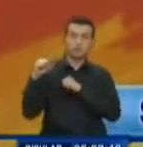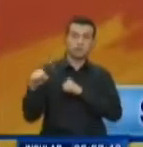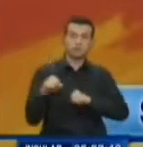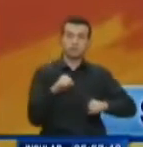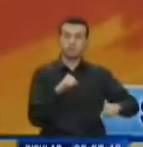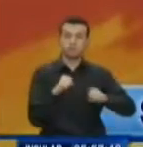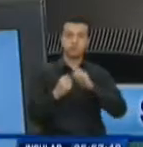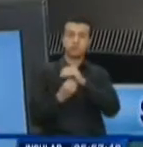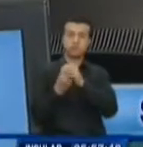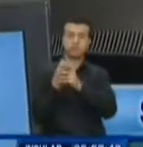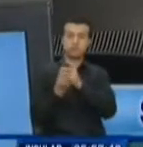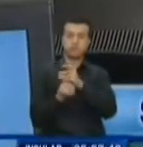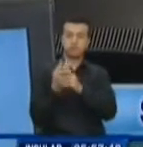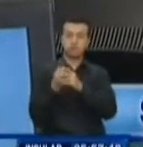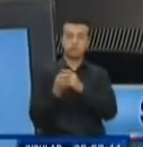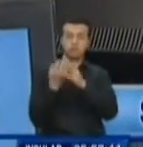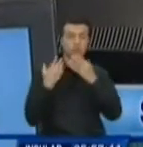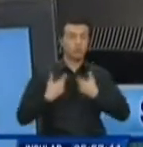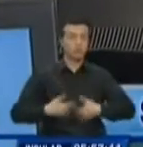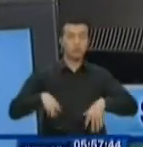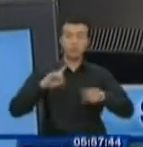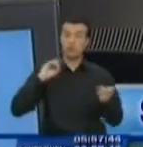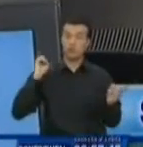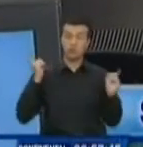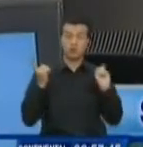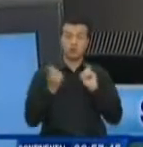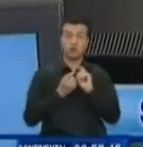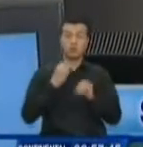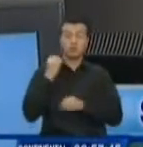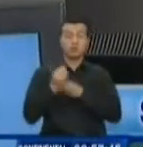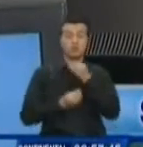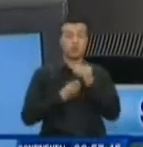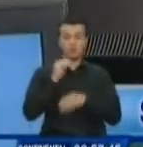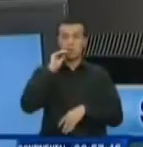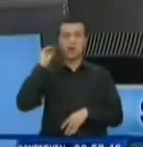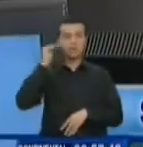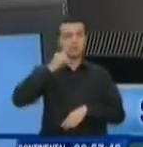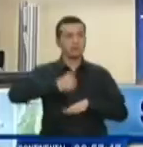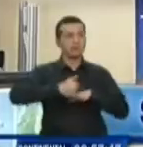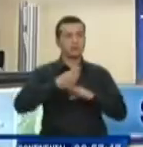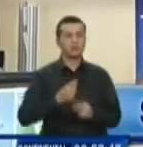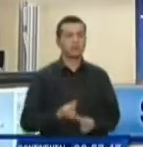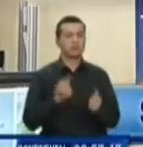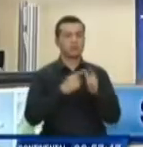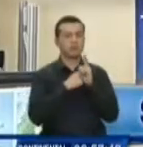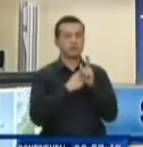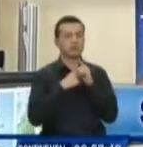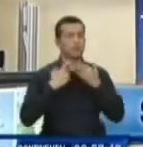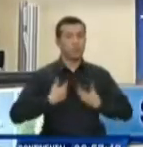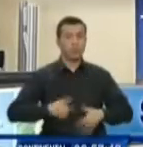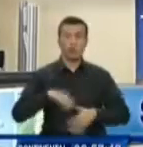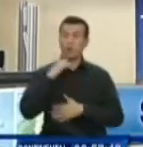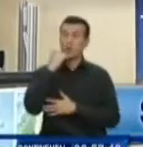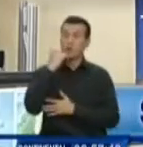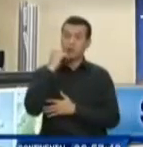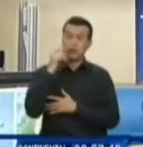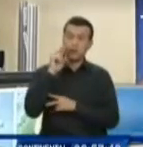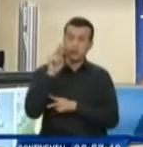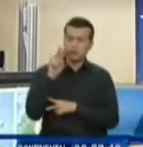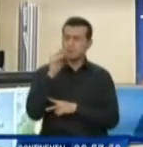material volcánico. Cualquier cambio que se detecte, se dará aviso a las autoridades. Sí, cualquier cambio